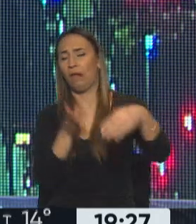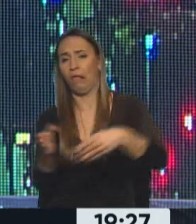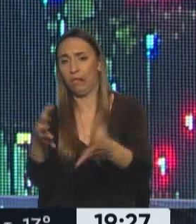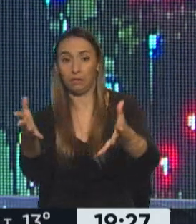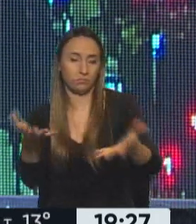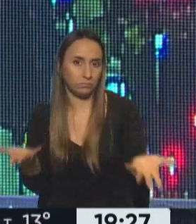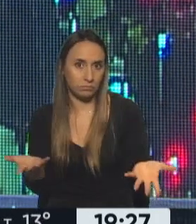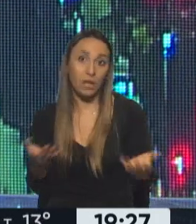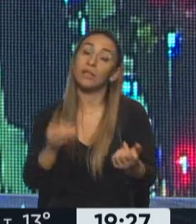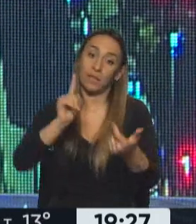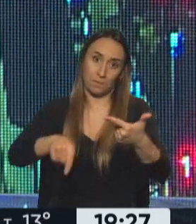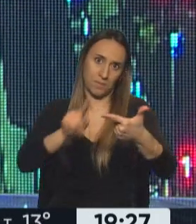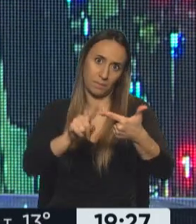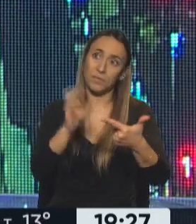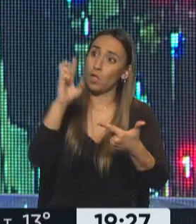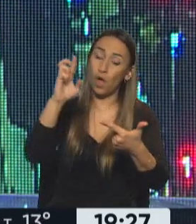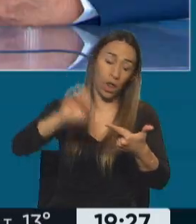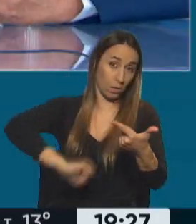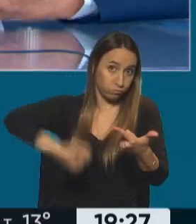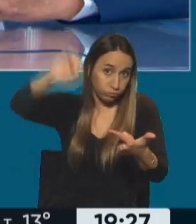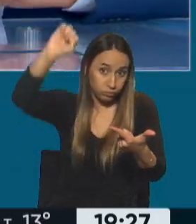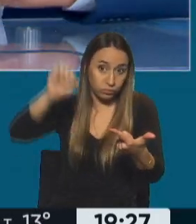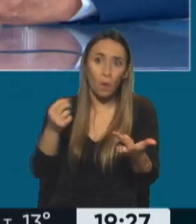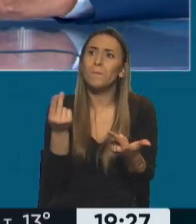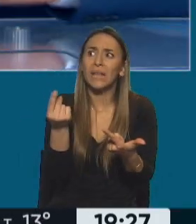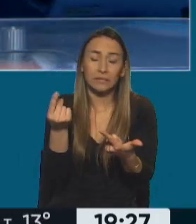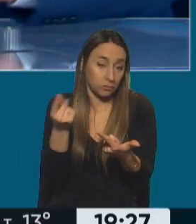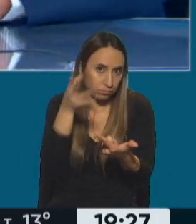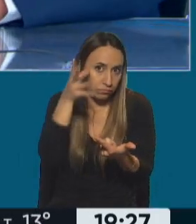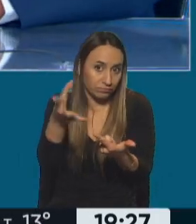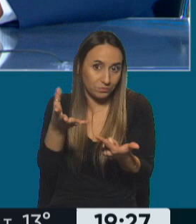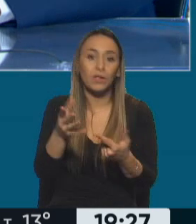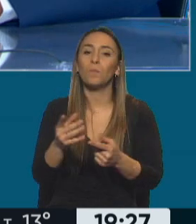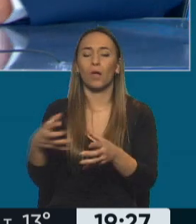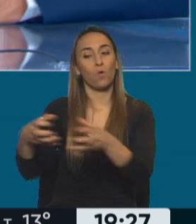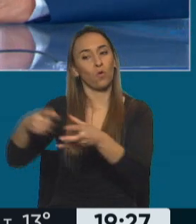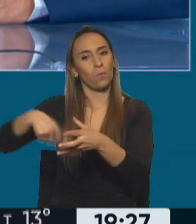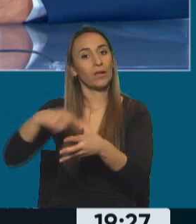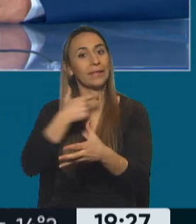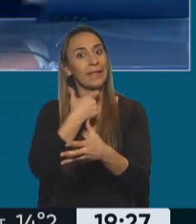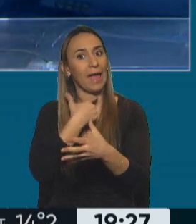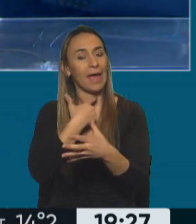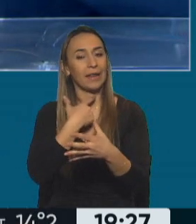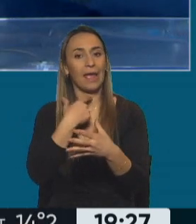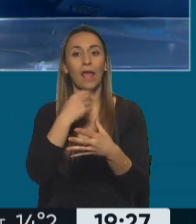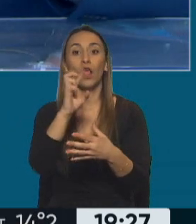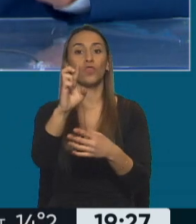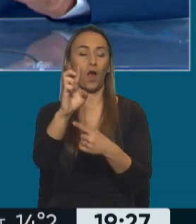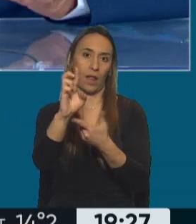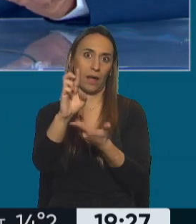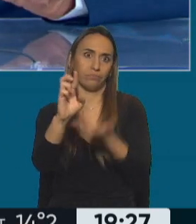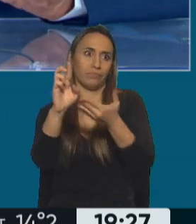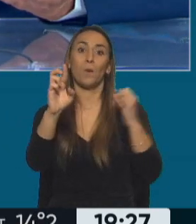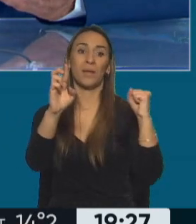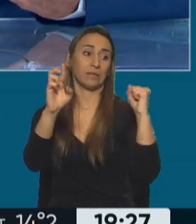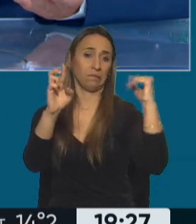hay un movimiento muy importante que quiere una devaluación fuerte. Sí. Bueno, en ese estado de